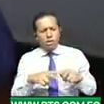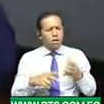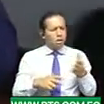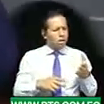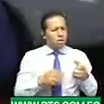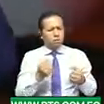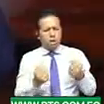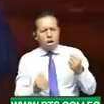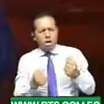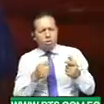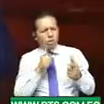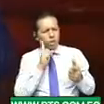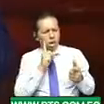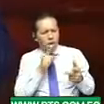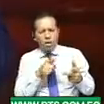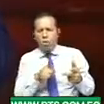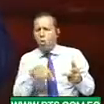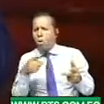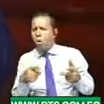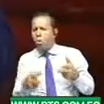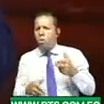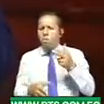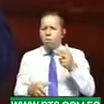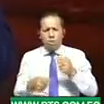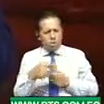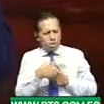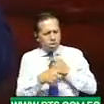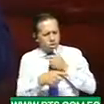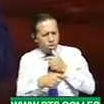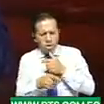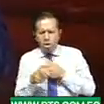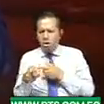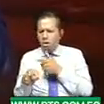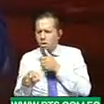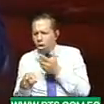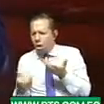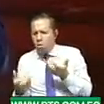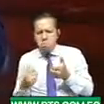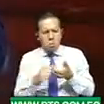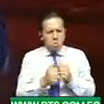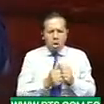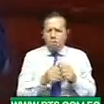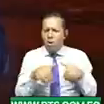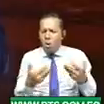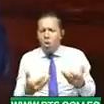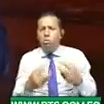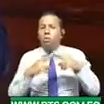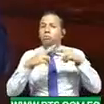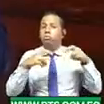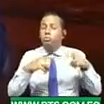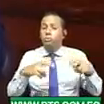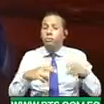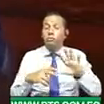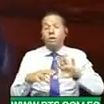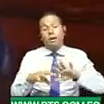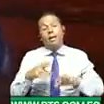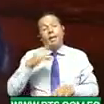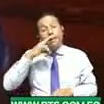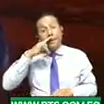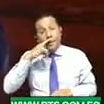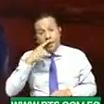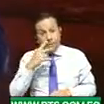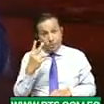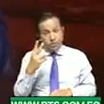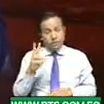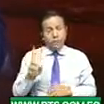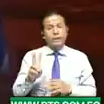persona o las personas que realizaron este nuevo hecho de sangre en la ciudad de guayaquil los pequeños pues lógicamente están recibiendo atención